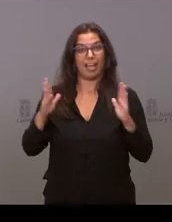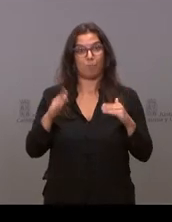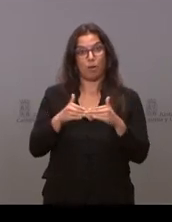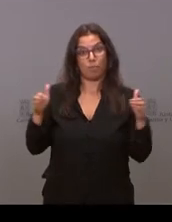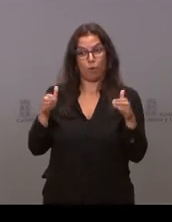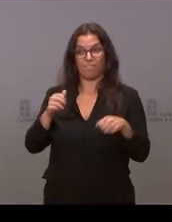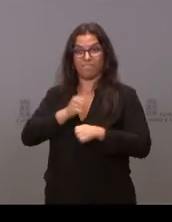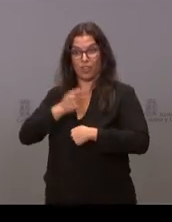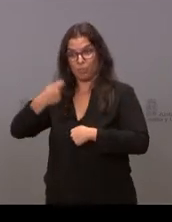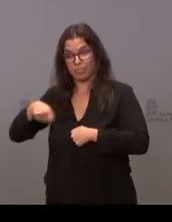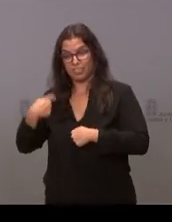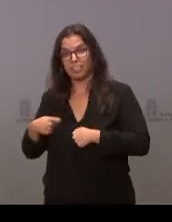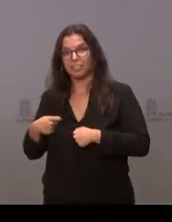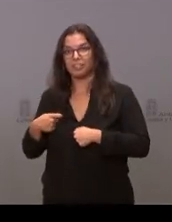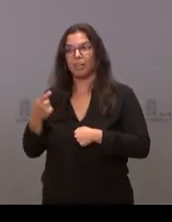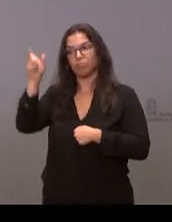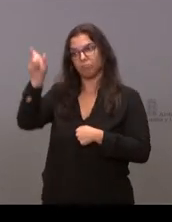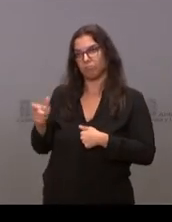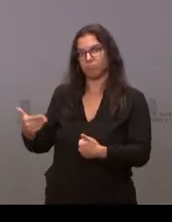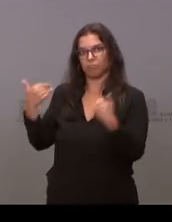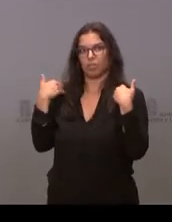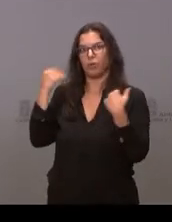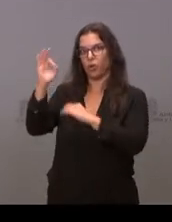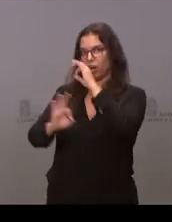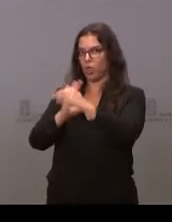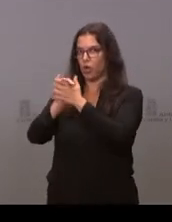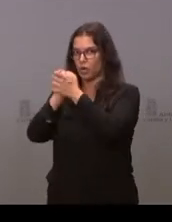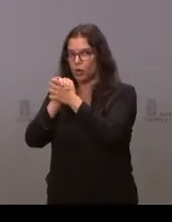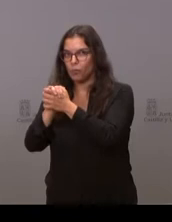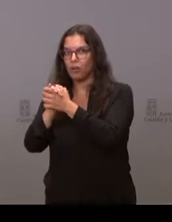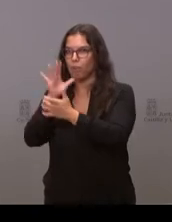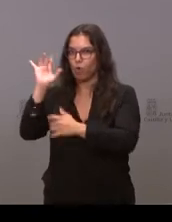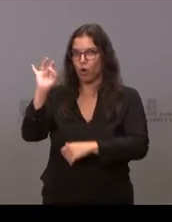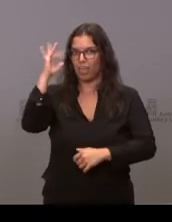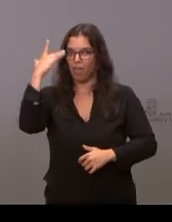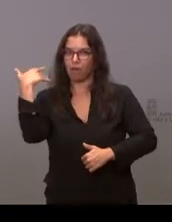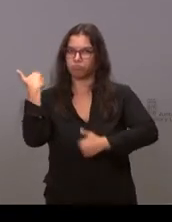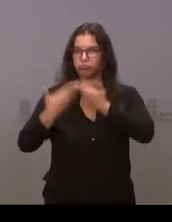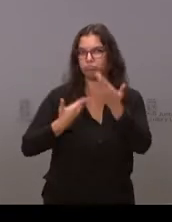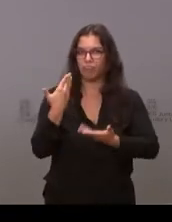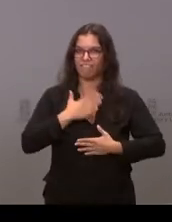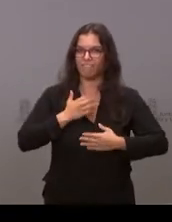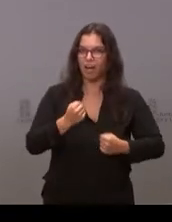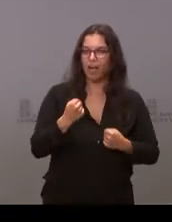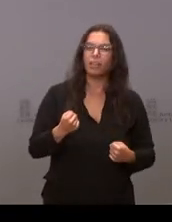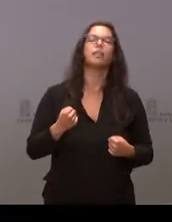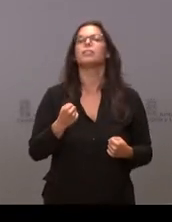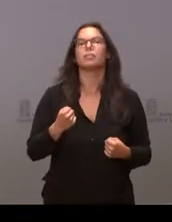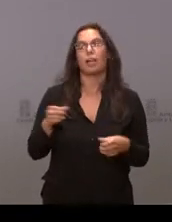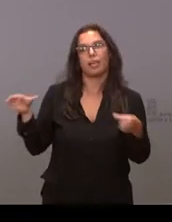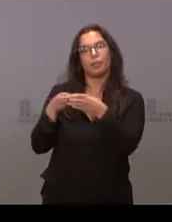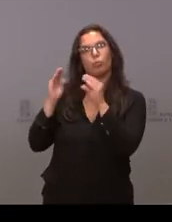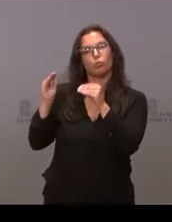presidente, lo debo decir como organizador y enhorabuena por esta iniciativa y por tu valentía, la tuya de tu